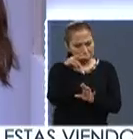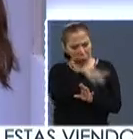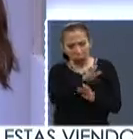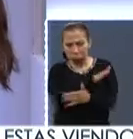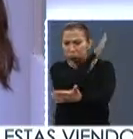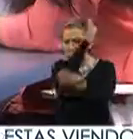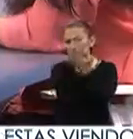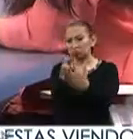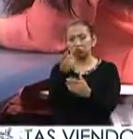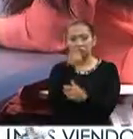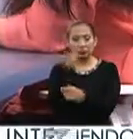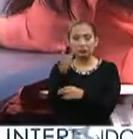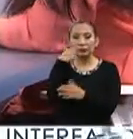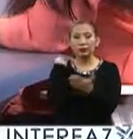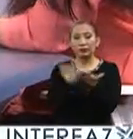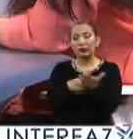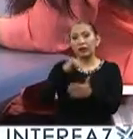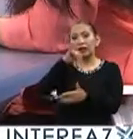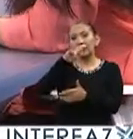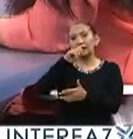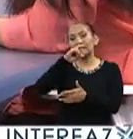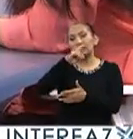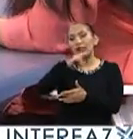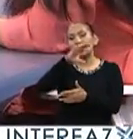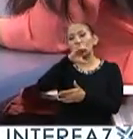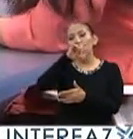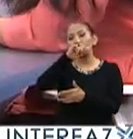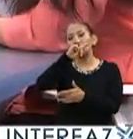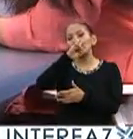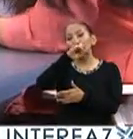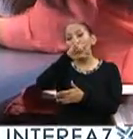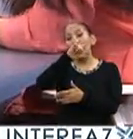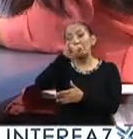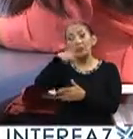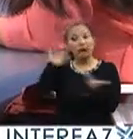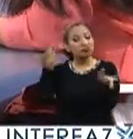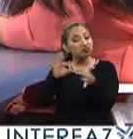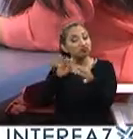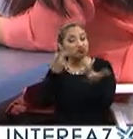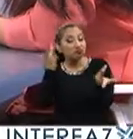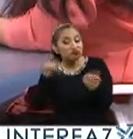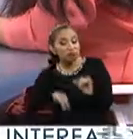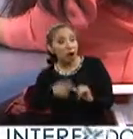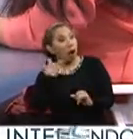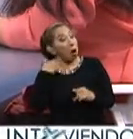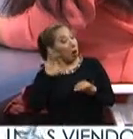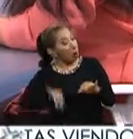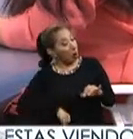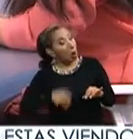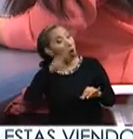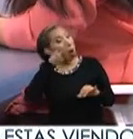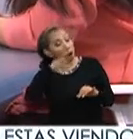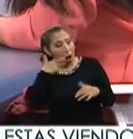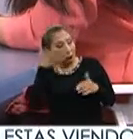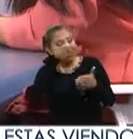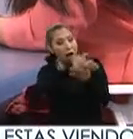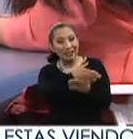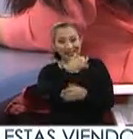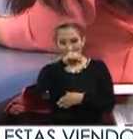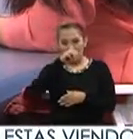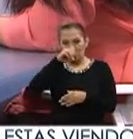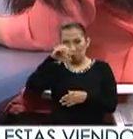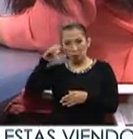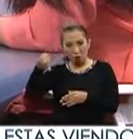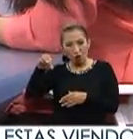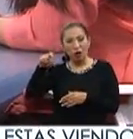llegamos y dicen que es interculturalidad, que es todo esto, se interesan, y la experiencia que tenemos con este MOOC